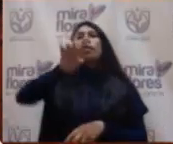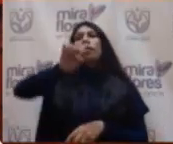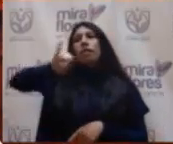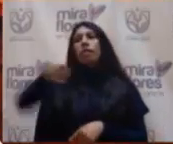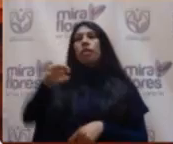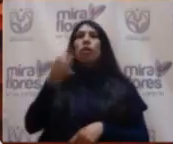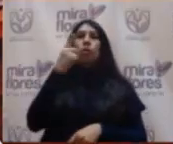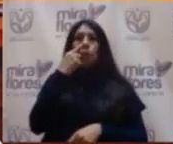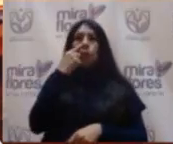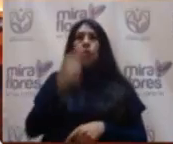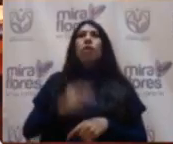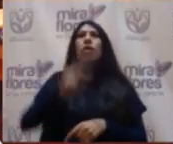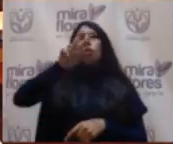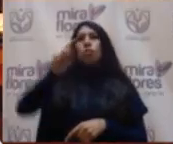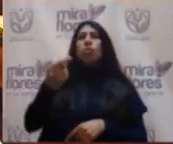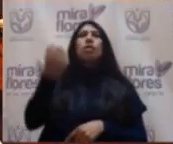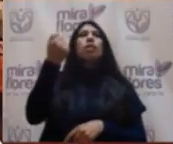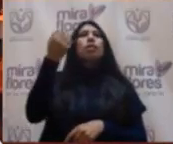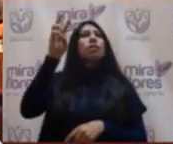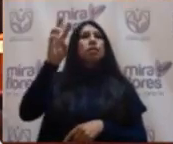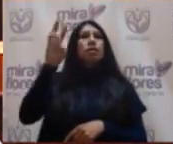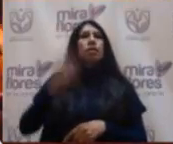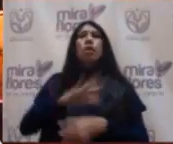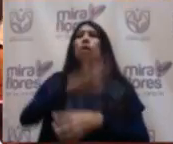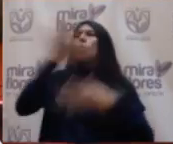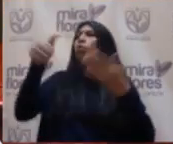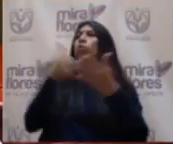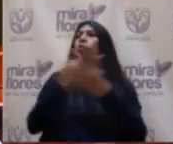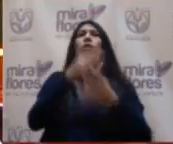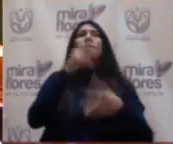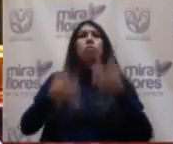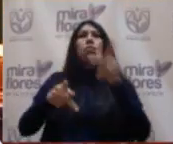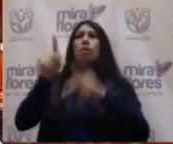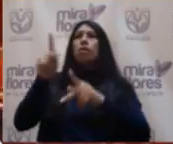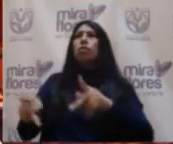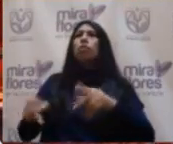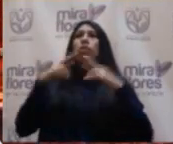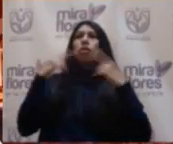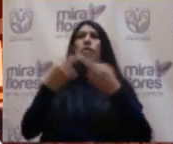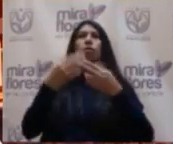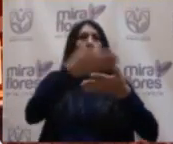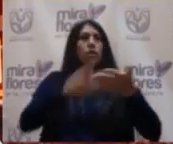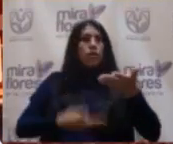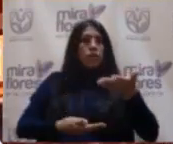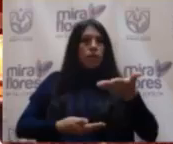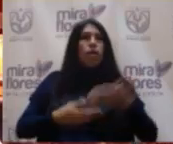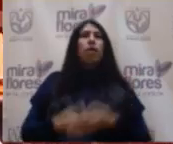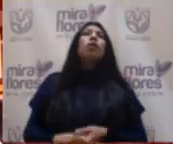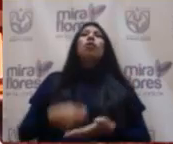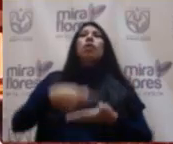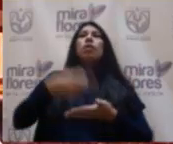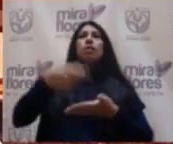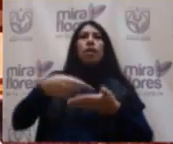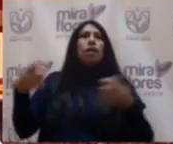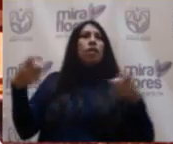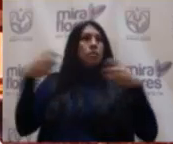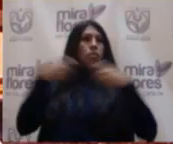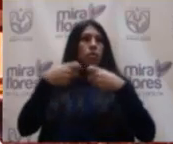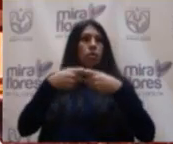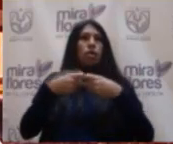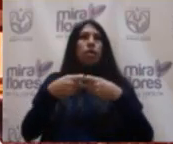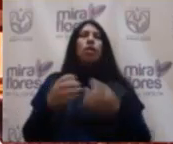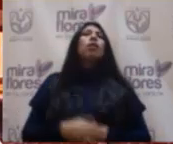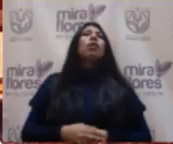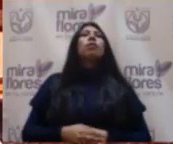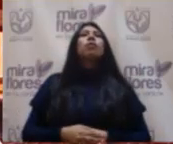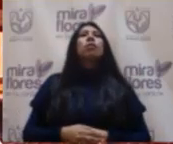de 2016. Todos los miembros del consejo han recibido virtualmente esta acta. Si hay alguna observación, por favor,